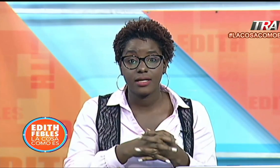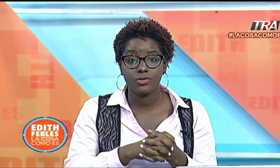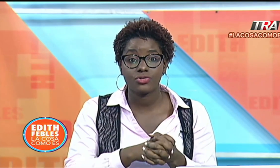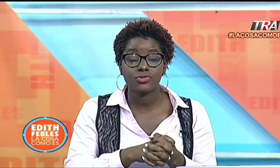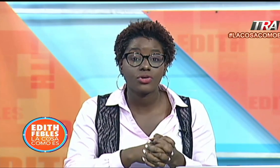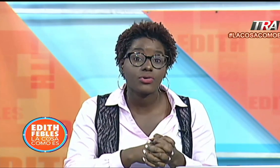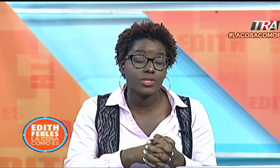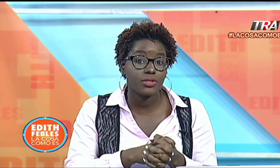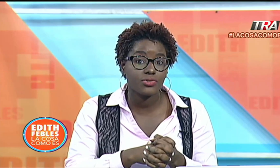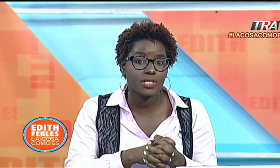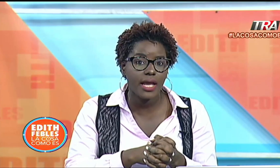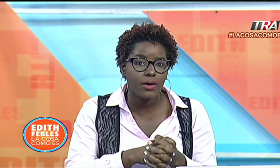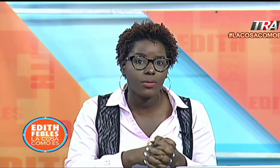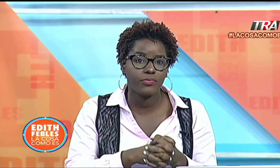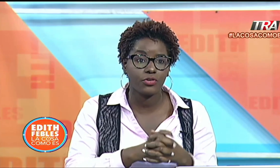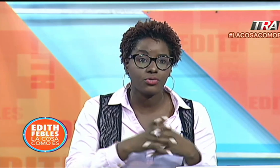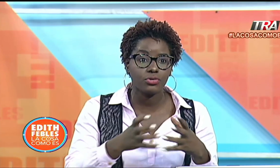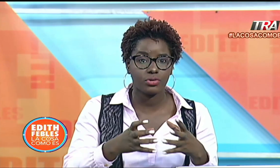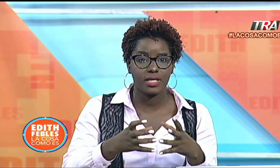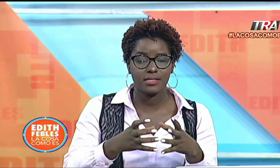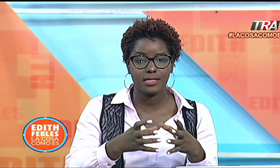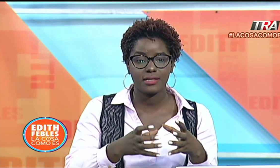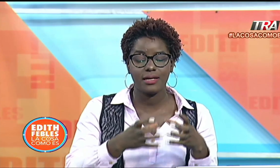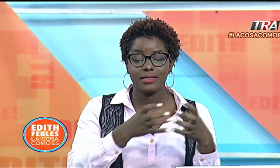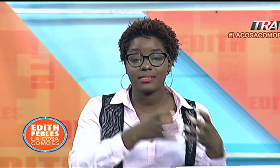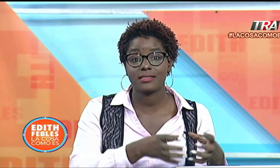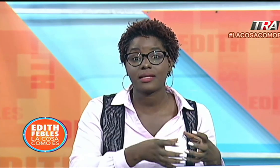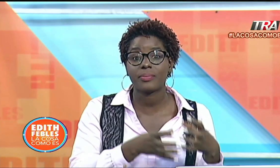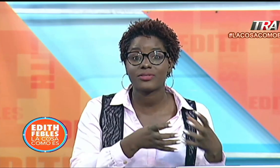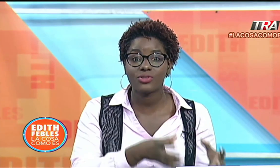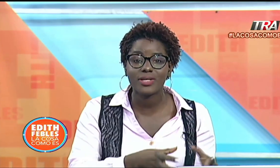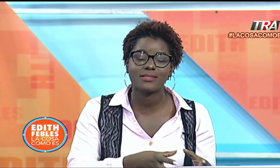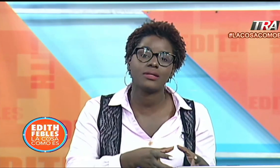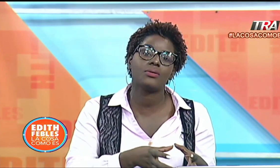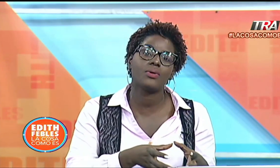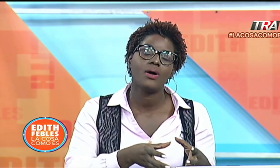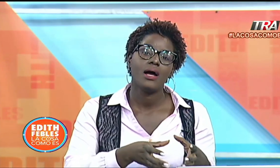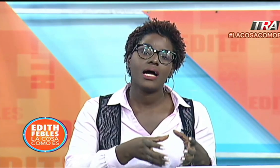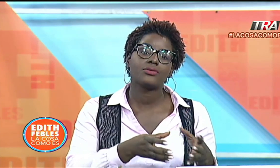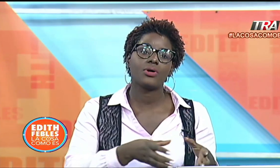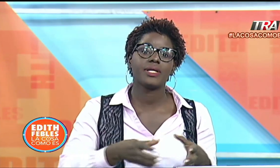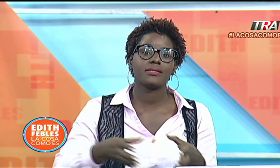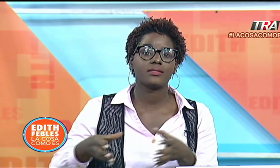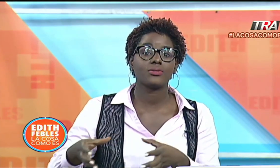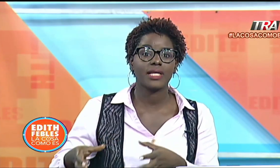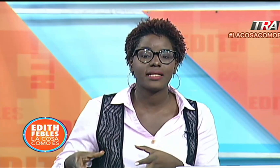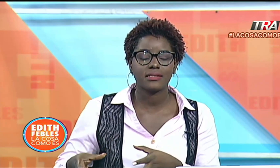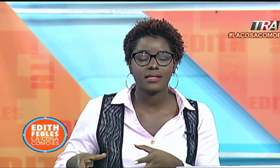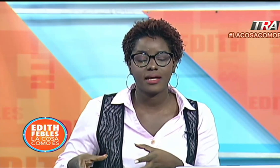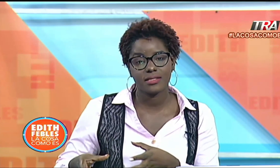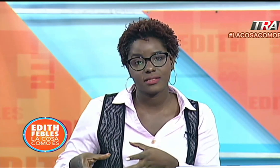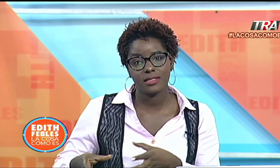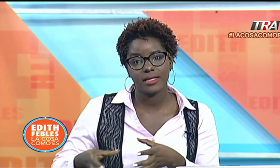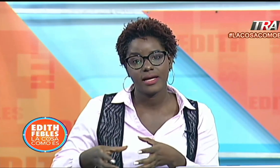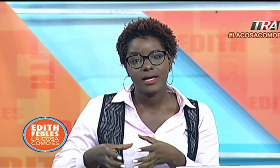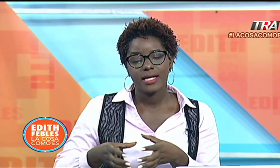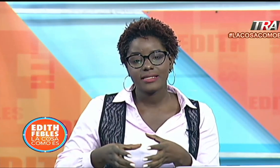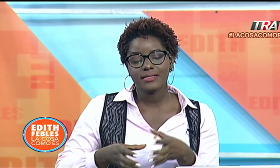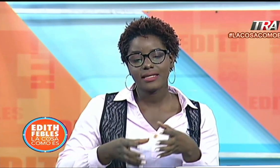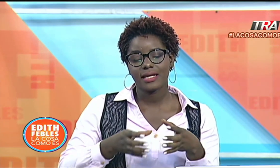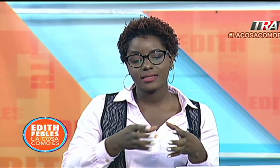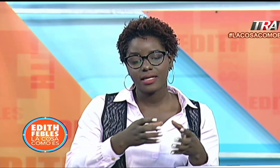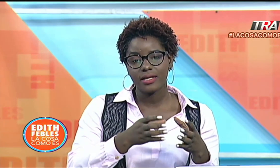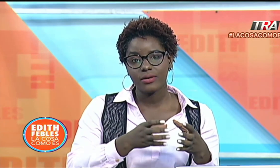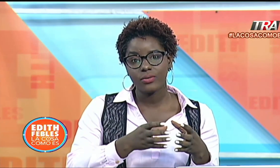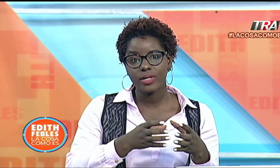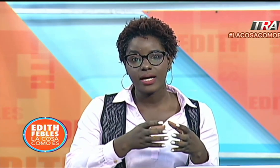se le los dos ojos quedó ciego producto de esas represiones que hubo a los jóvenes estudiantes en Chile. Es decir,